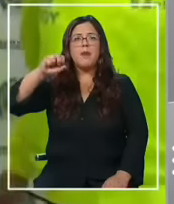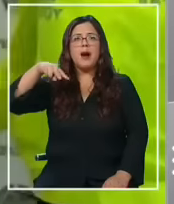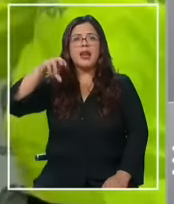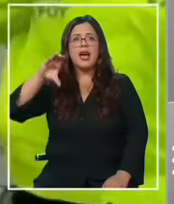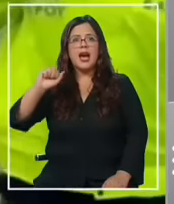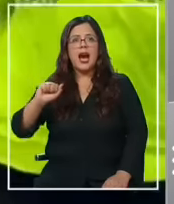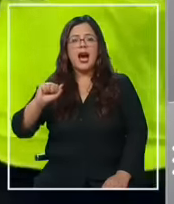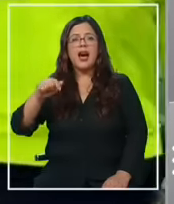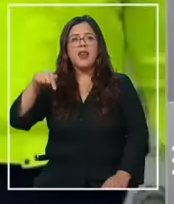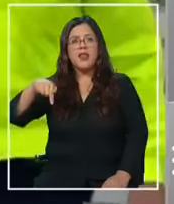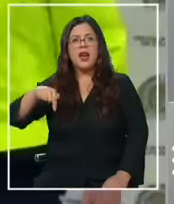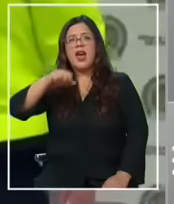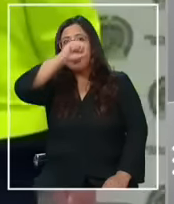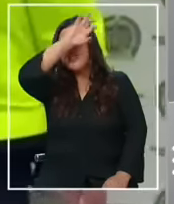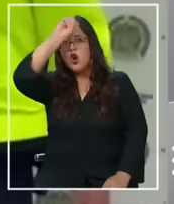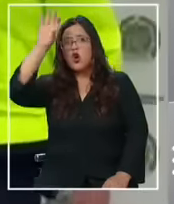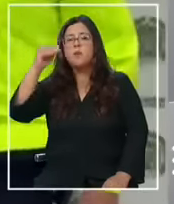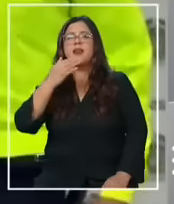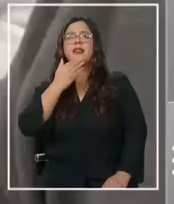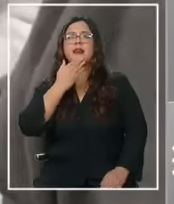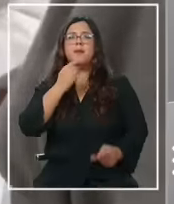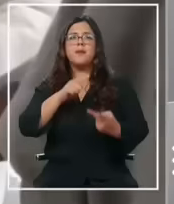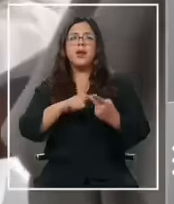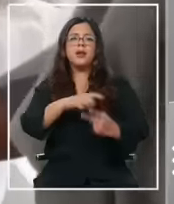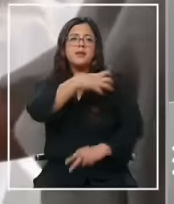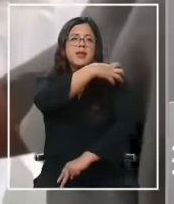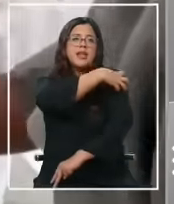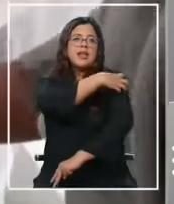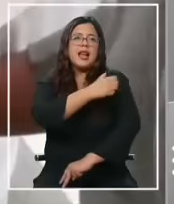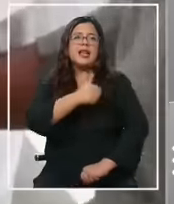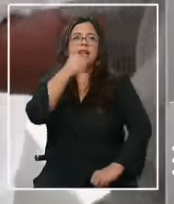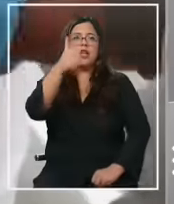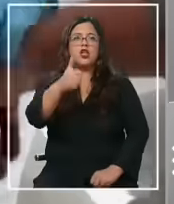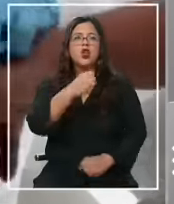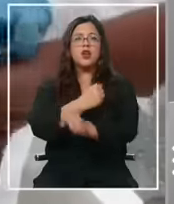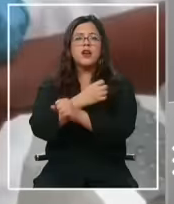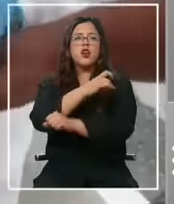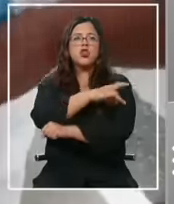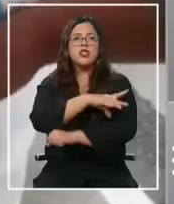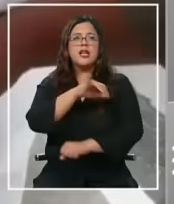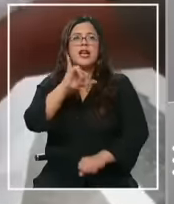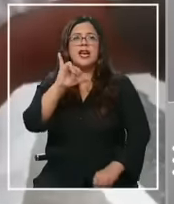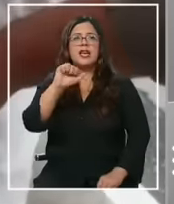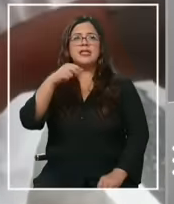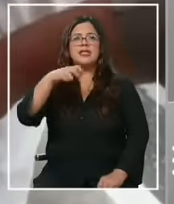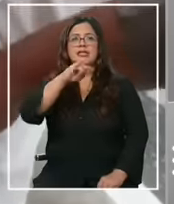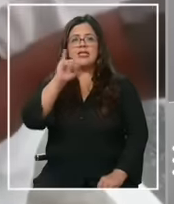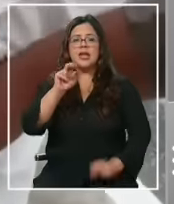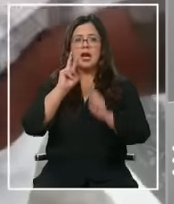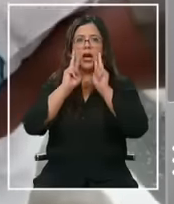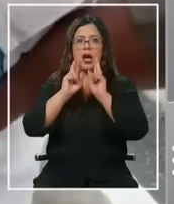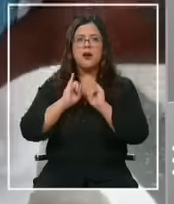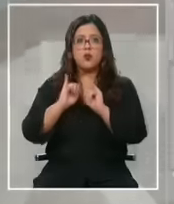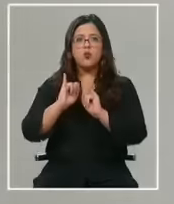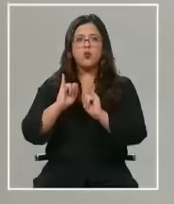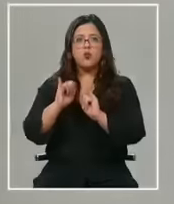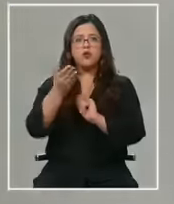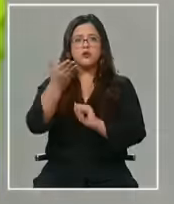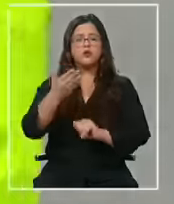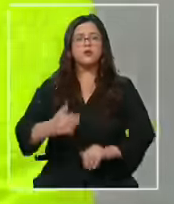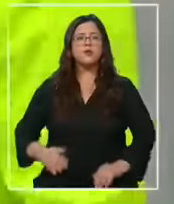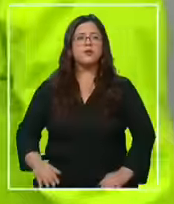general Ricardo Yáñez, quien es el director de Carabineros de Chile. Estos son algunos apartes de esta importante conversación.